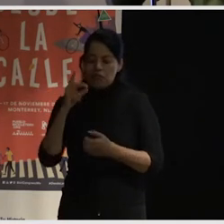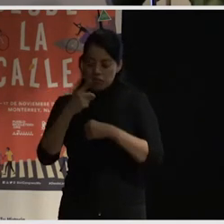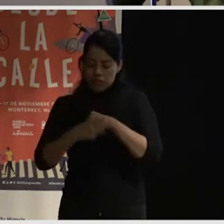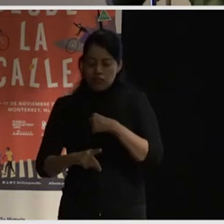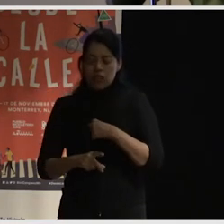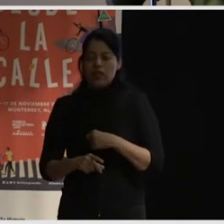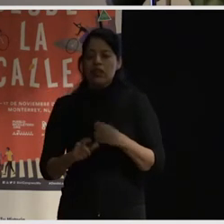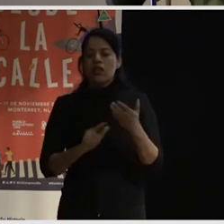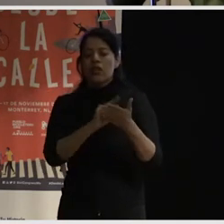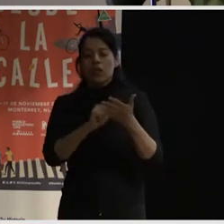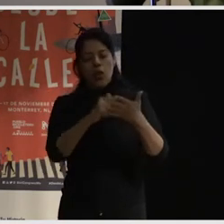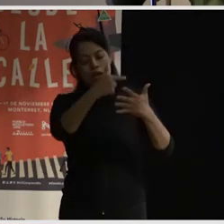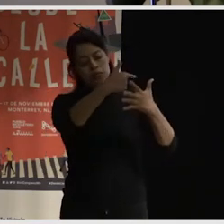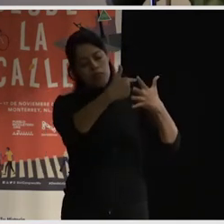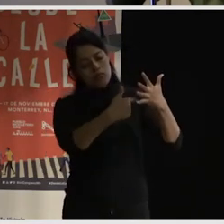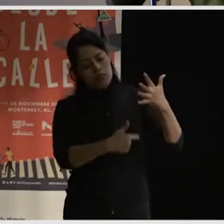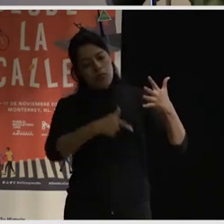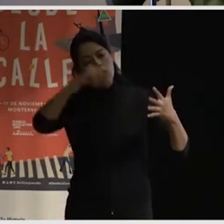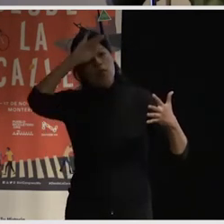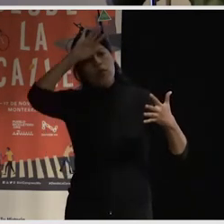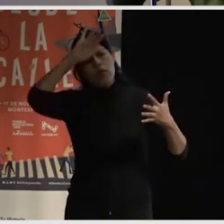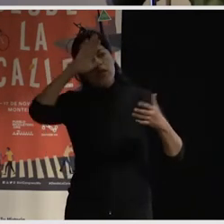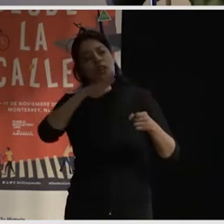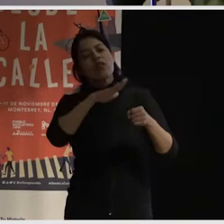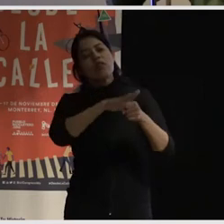que el lugar creen que ocupa monterrey